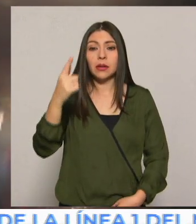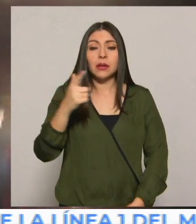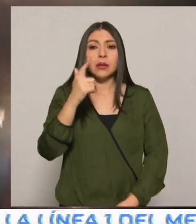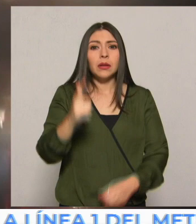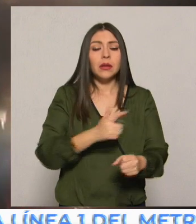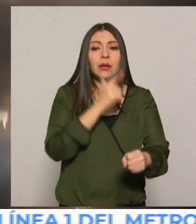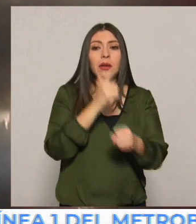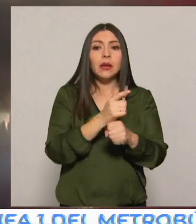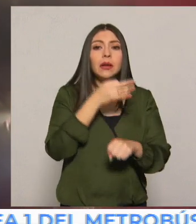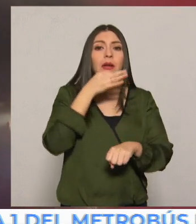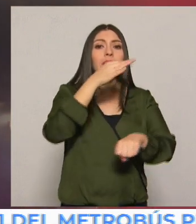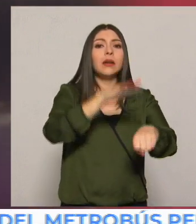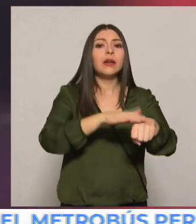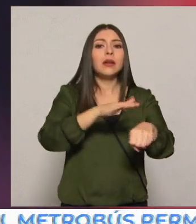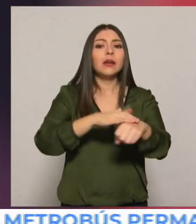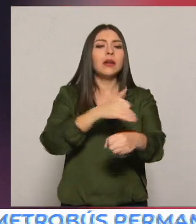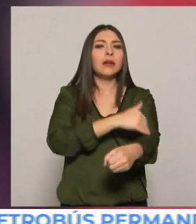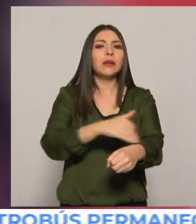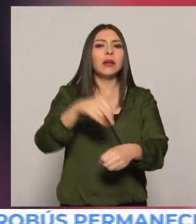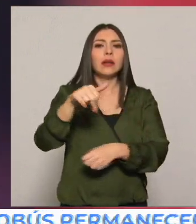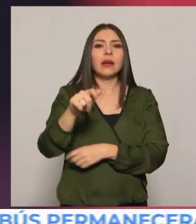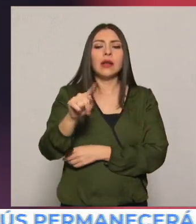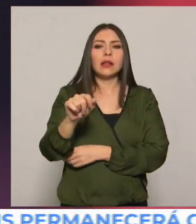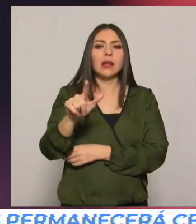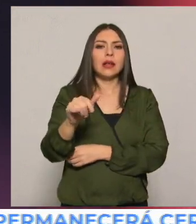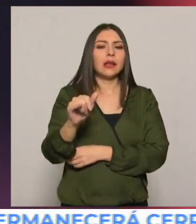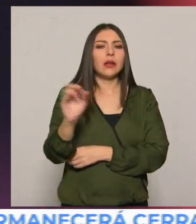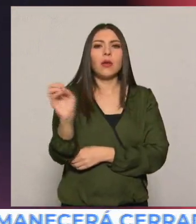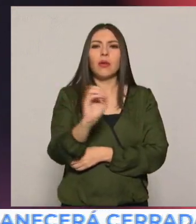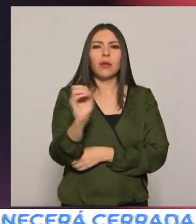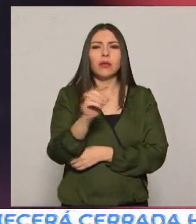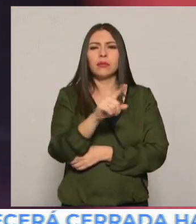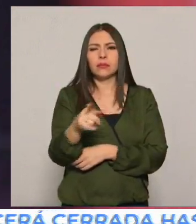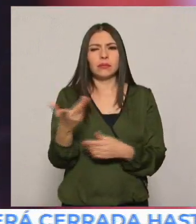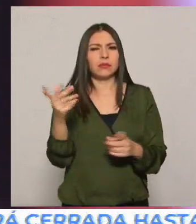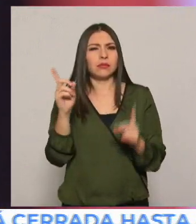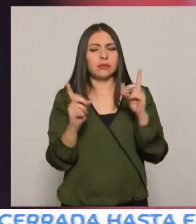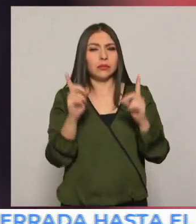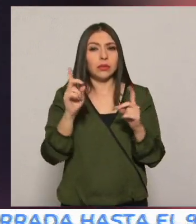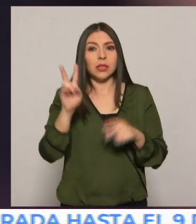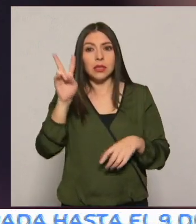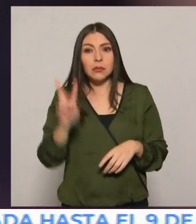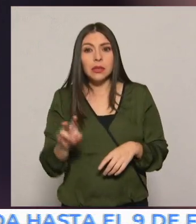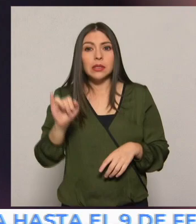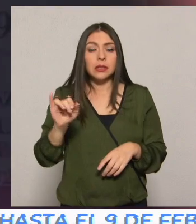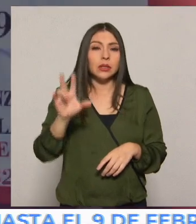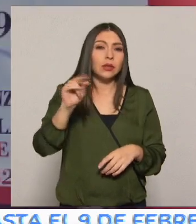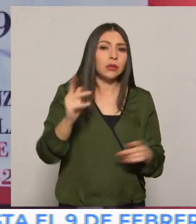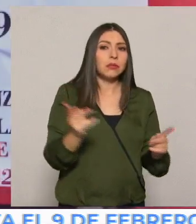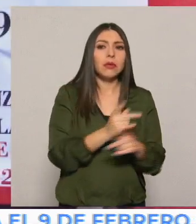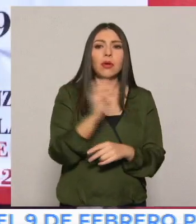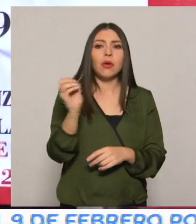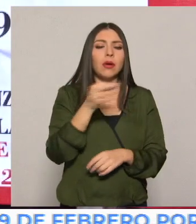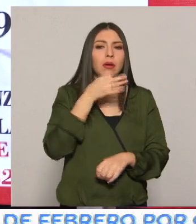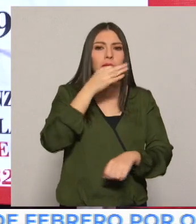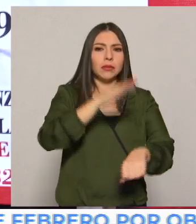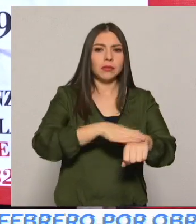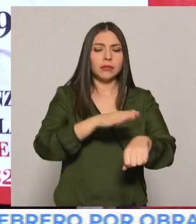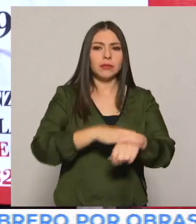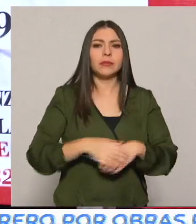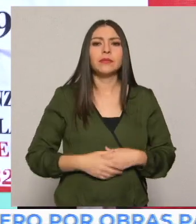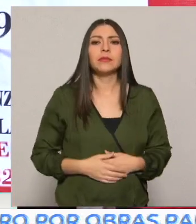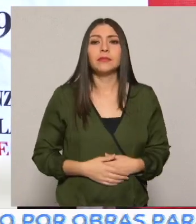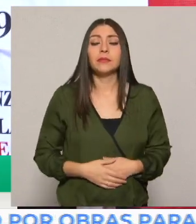se le notificó a la familia de Natalie, hecho por el cual dudan de la veracidad de este suceso. El día de 10 de febrero yo hablo a